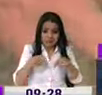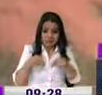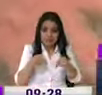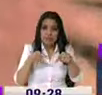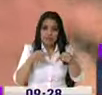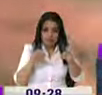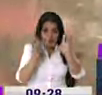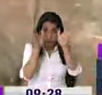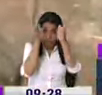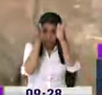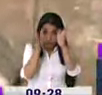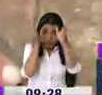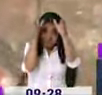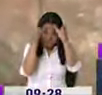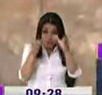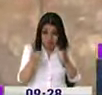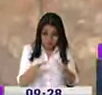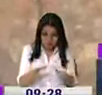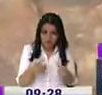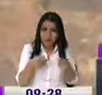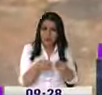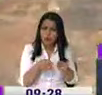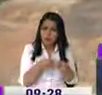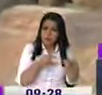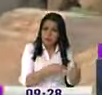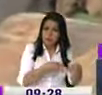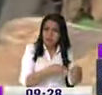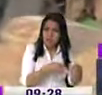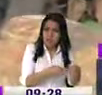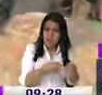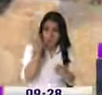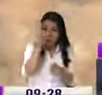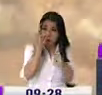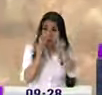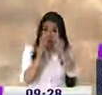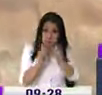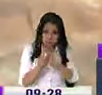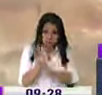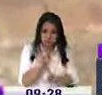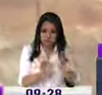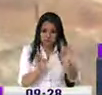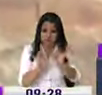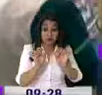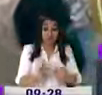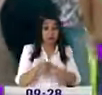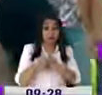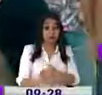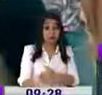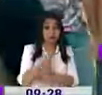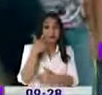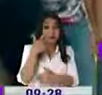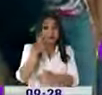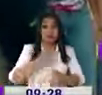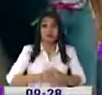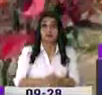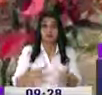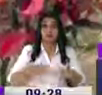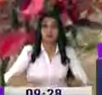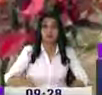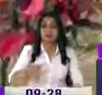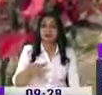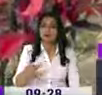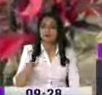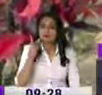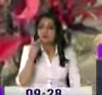todas las líneas, las características de una madera muy, pero muy perfecta para soportar el paso del tiempo. Caminar por el lugar se